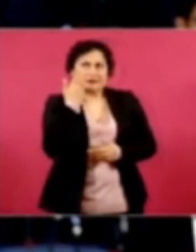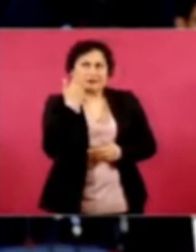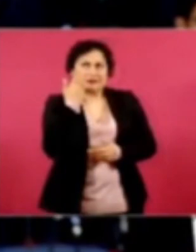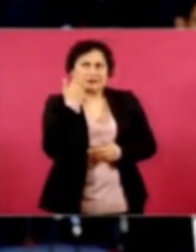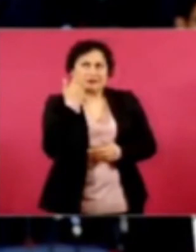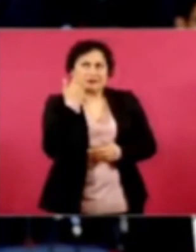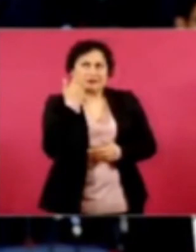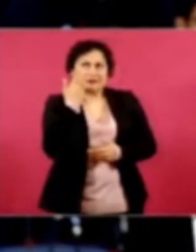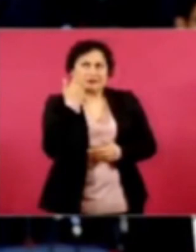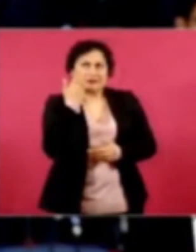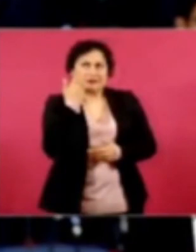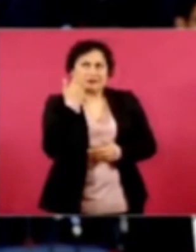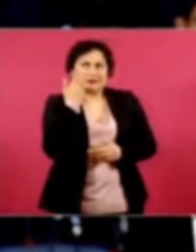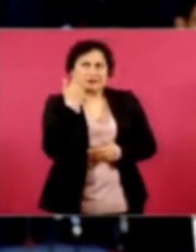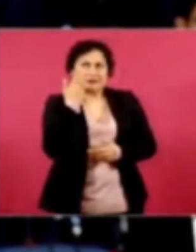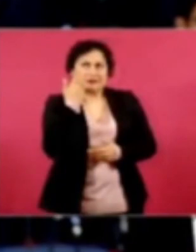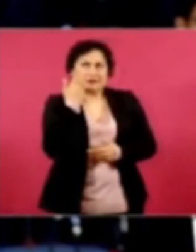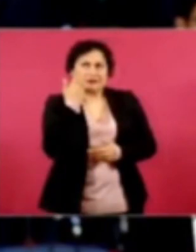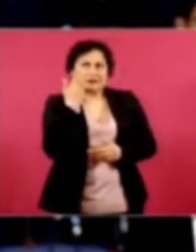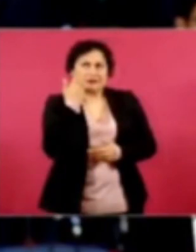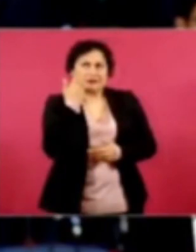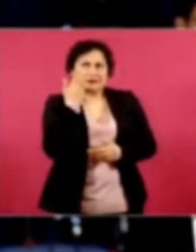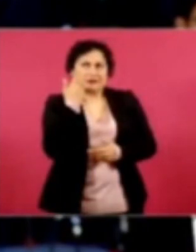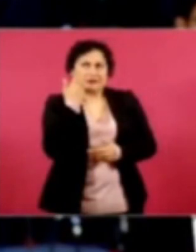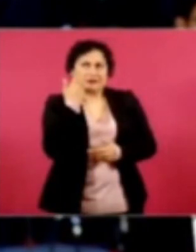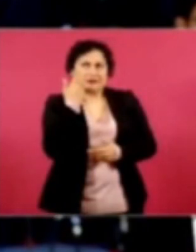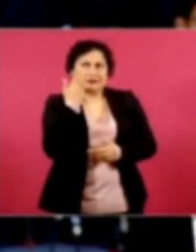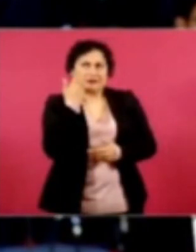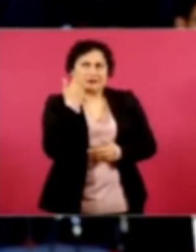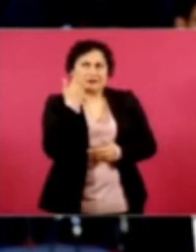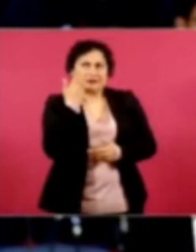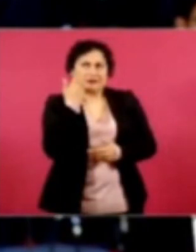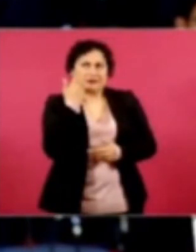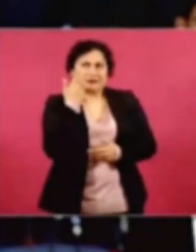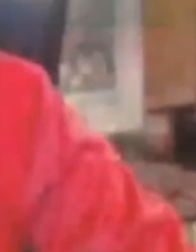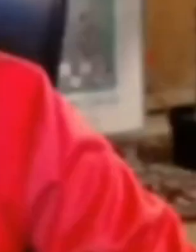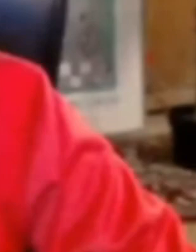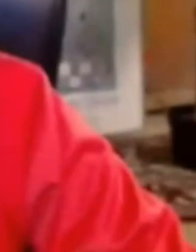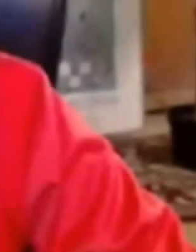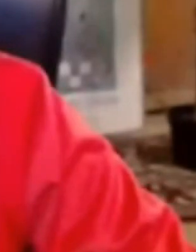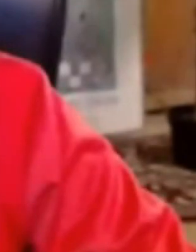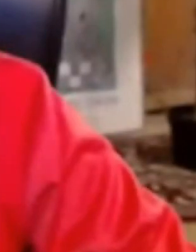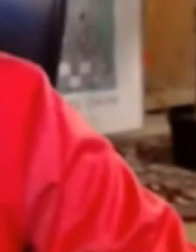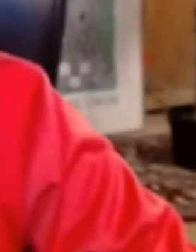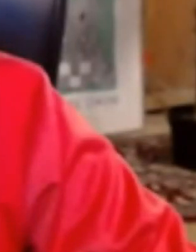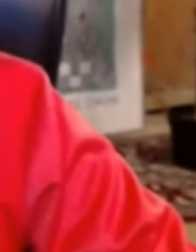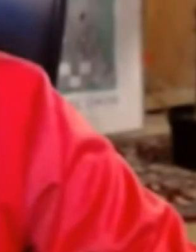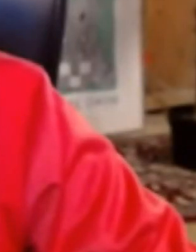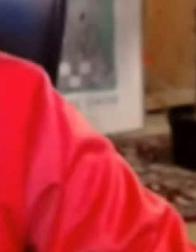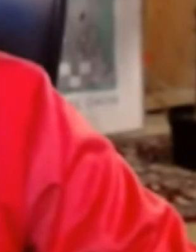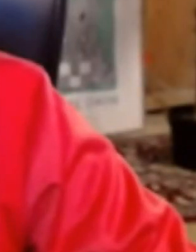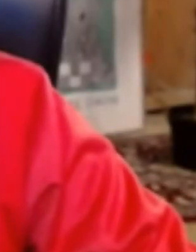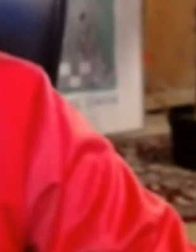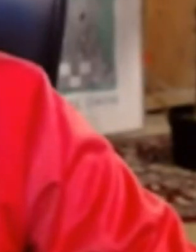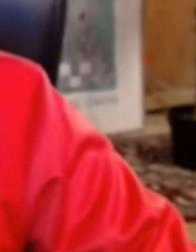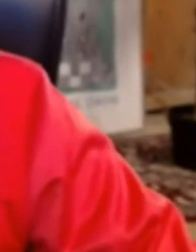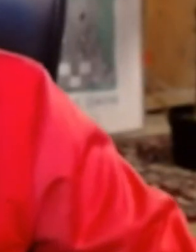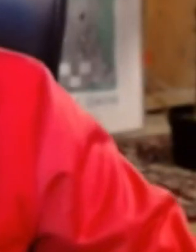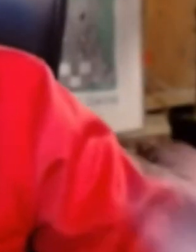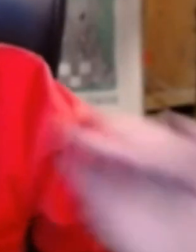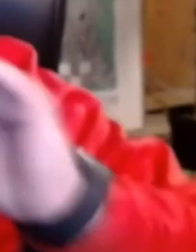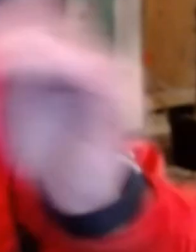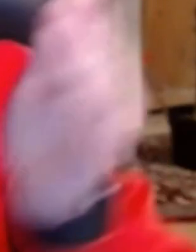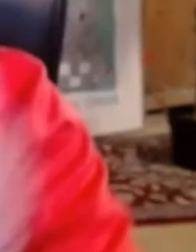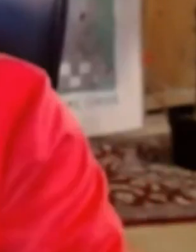parte en la que el presidente exhibe a Jorge Ramos de la forma más terrible